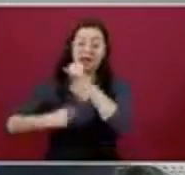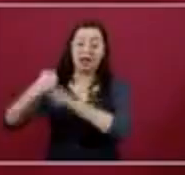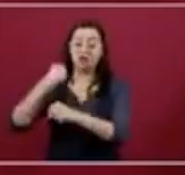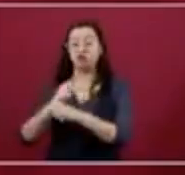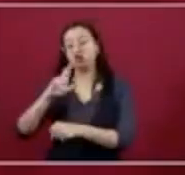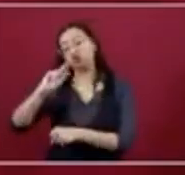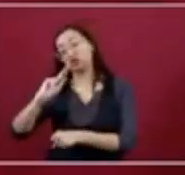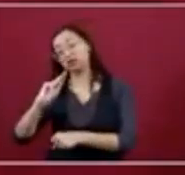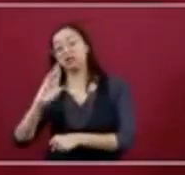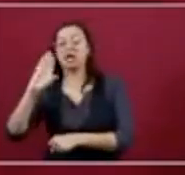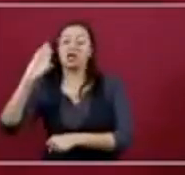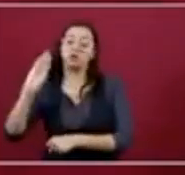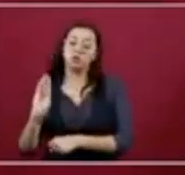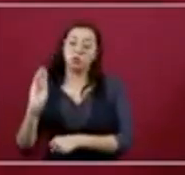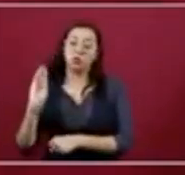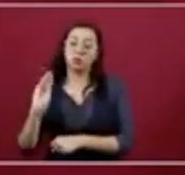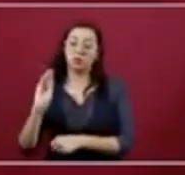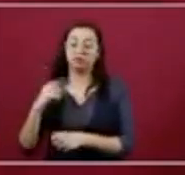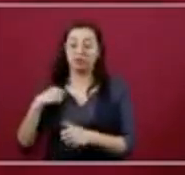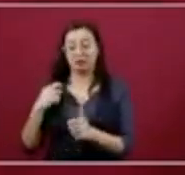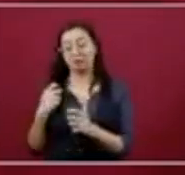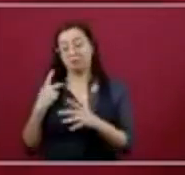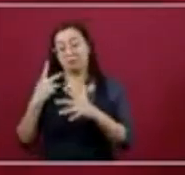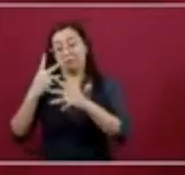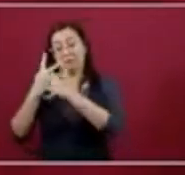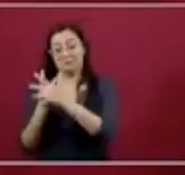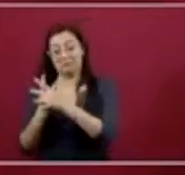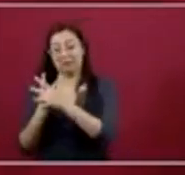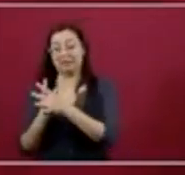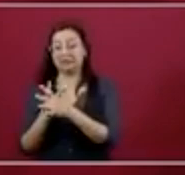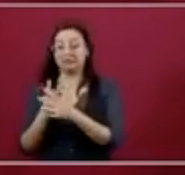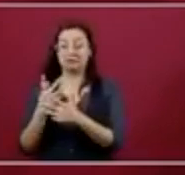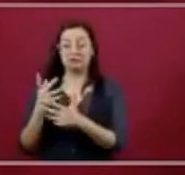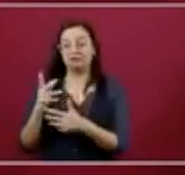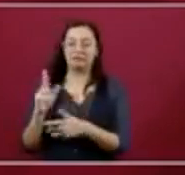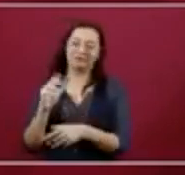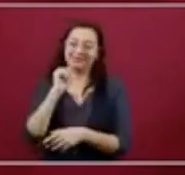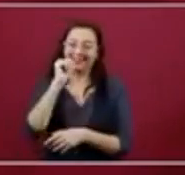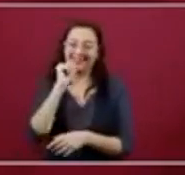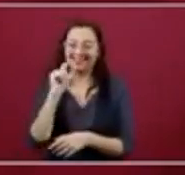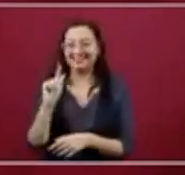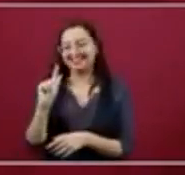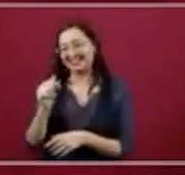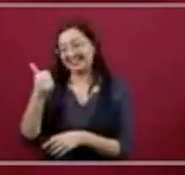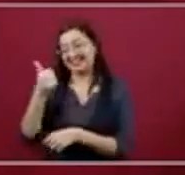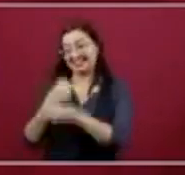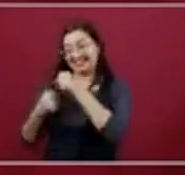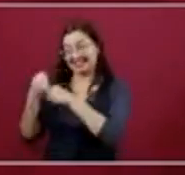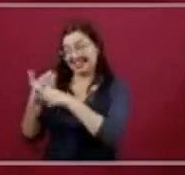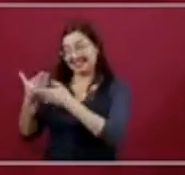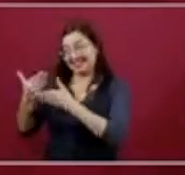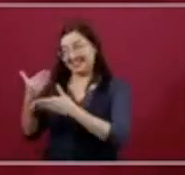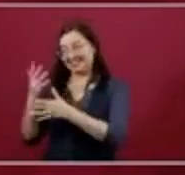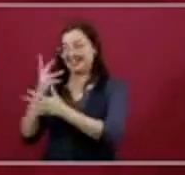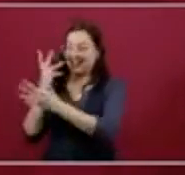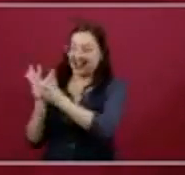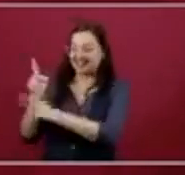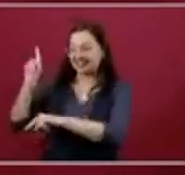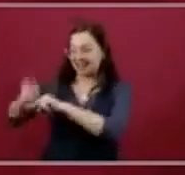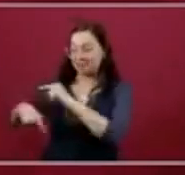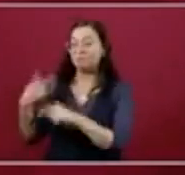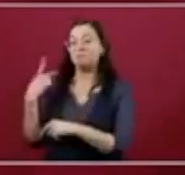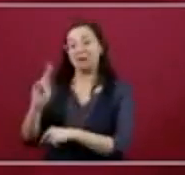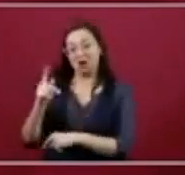90, obviamente ya no como preso porque ya había desaparecido en el 76 la Lecumberri, la cárcel, como